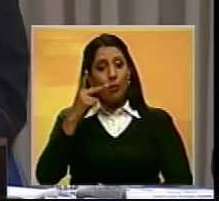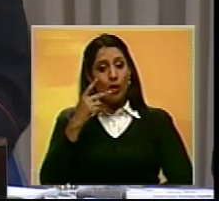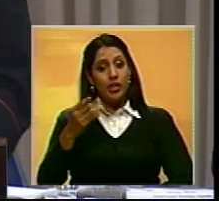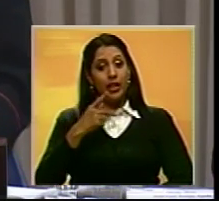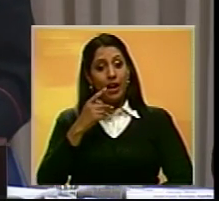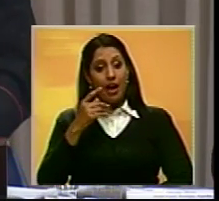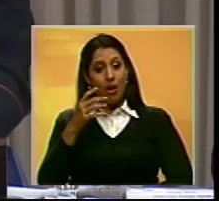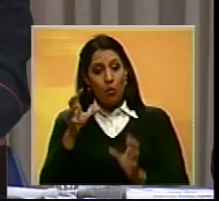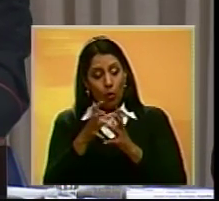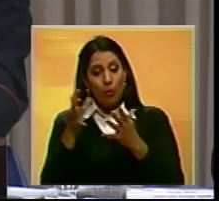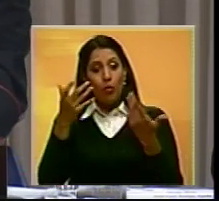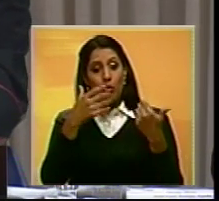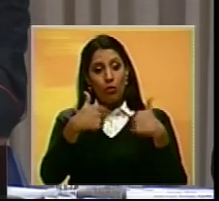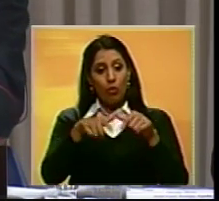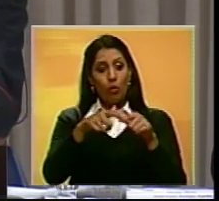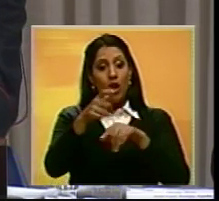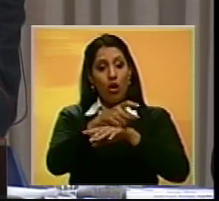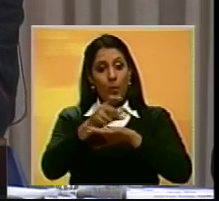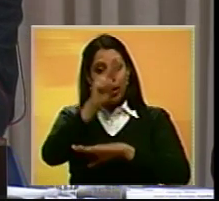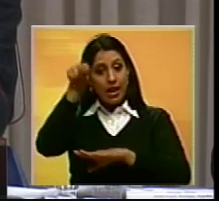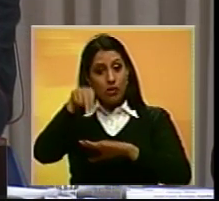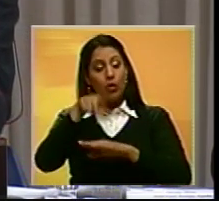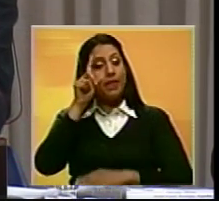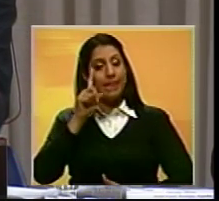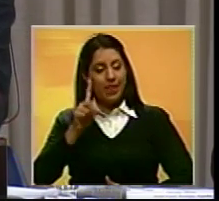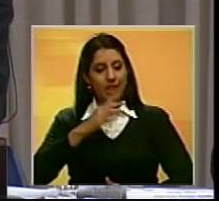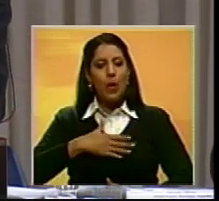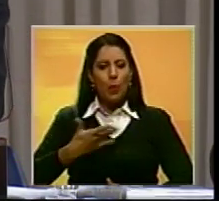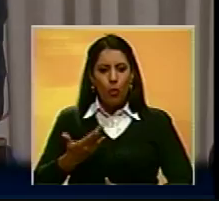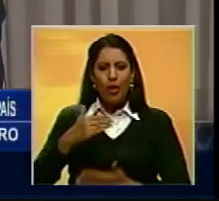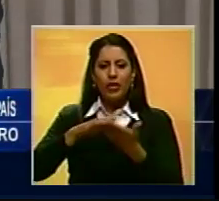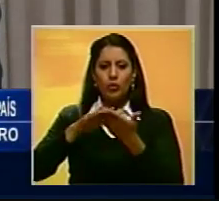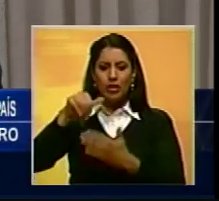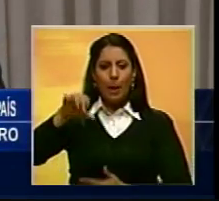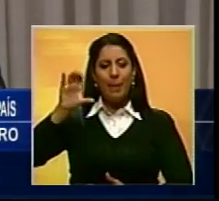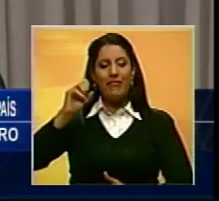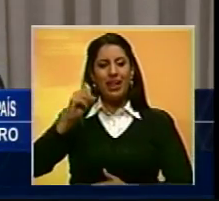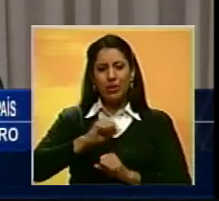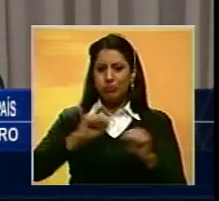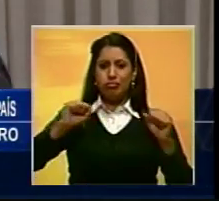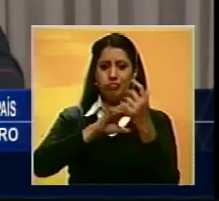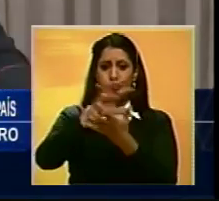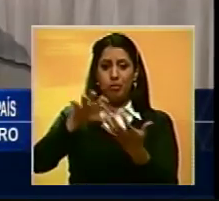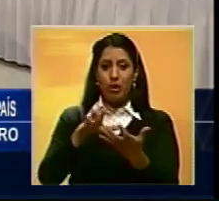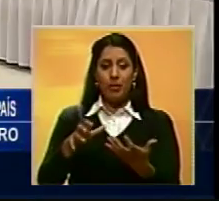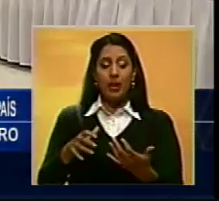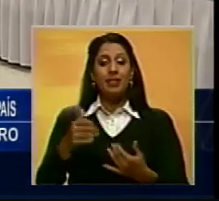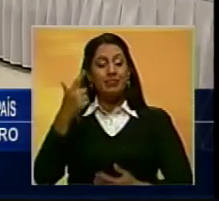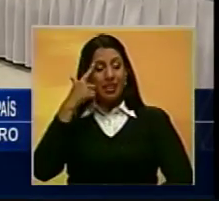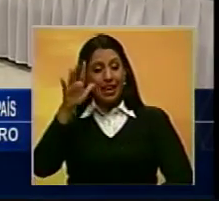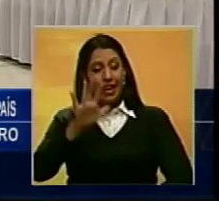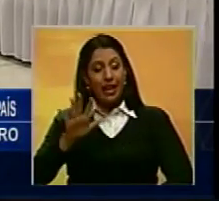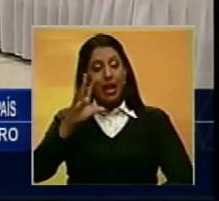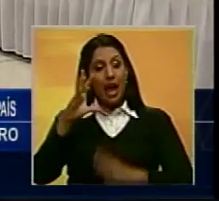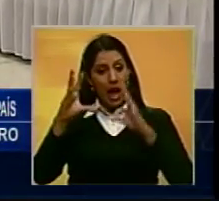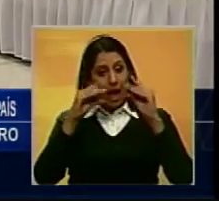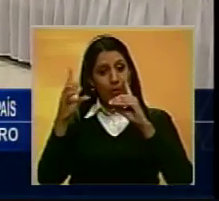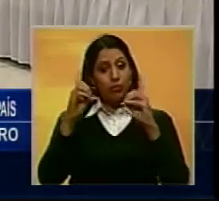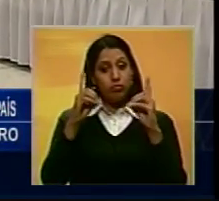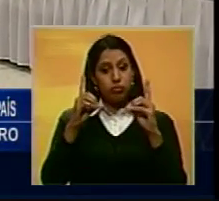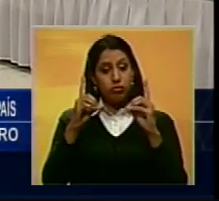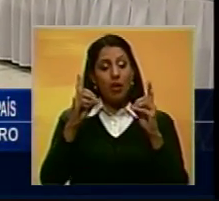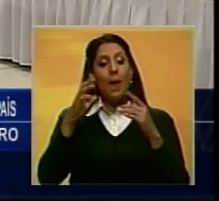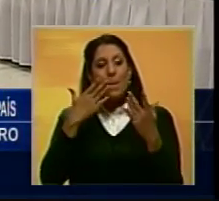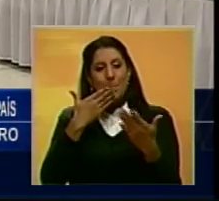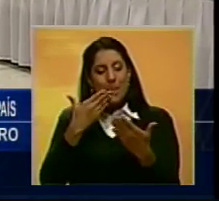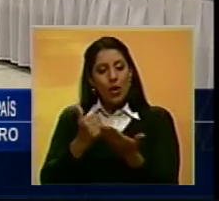públicas eficientes por parte del gobierno nacional podrían llevar a nuestro país a un estallido social. Cree que el diálogo es la única fórmula